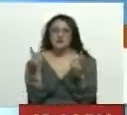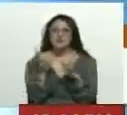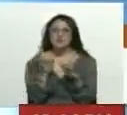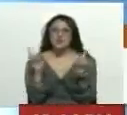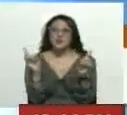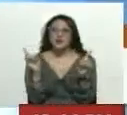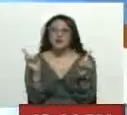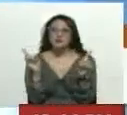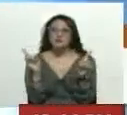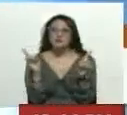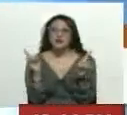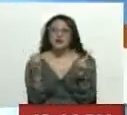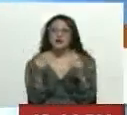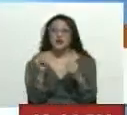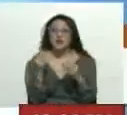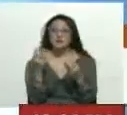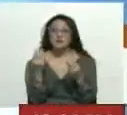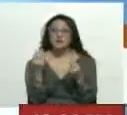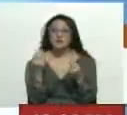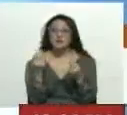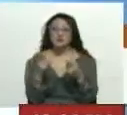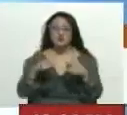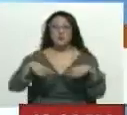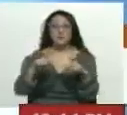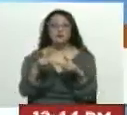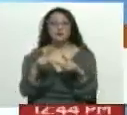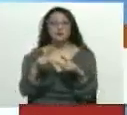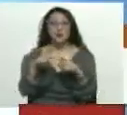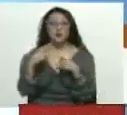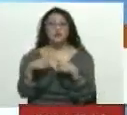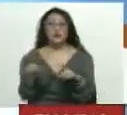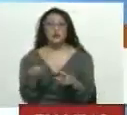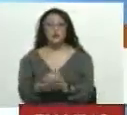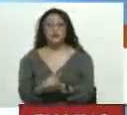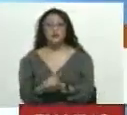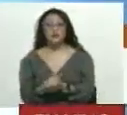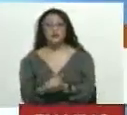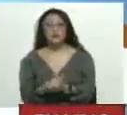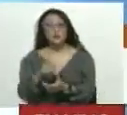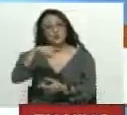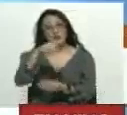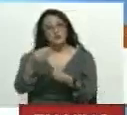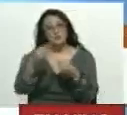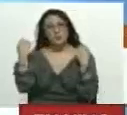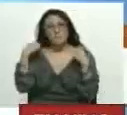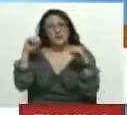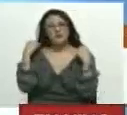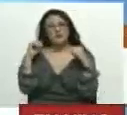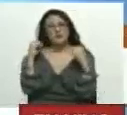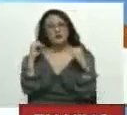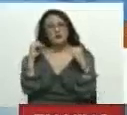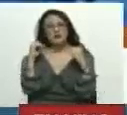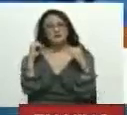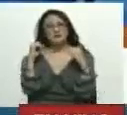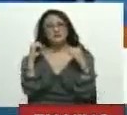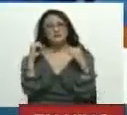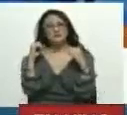tiene muchos espacios distintos y complementarios que ustedes están practicando que empieza